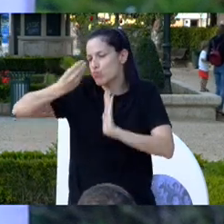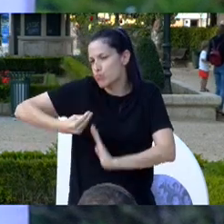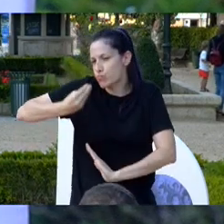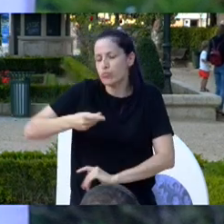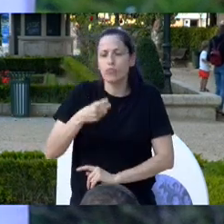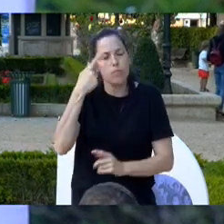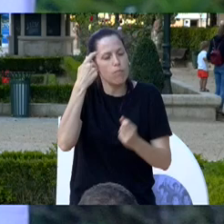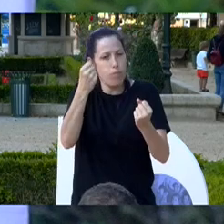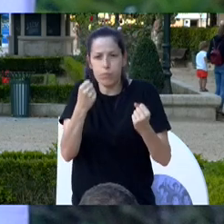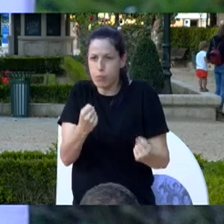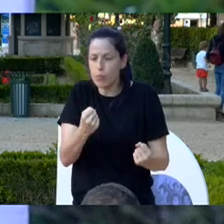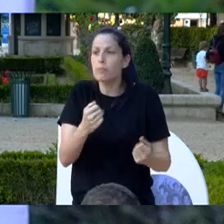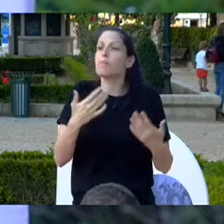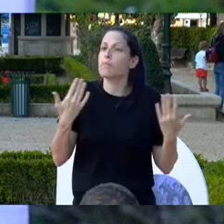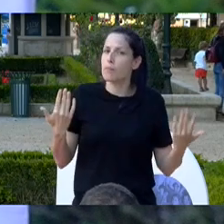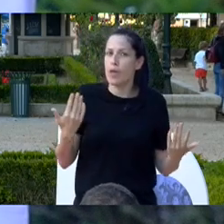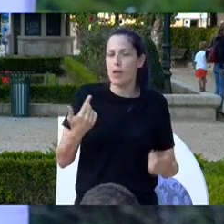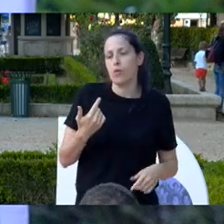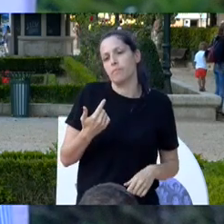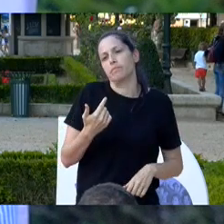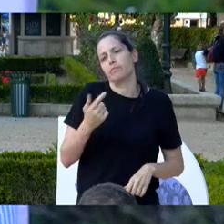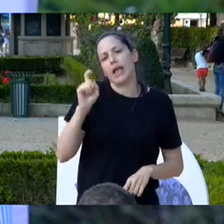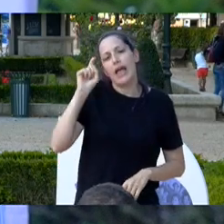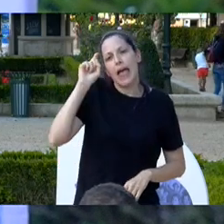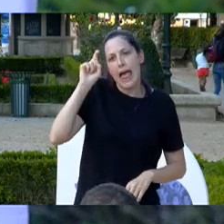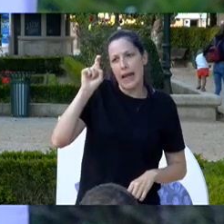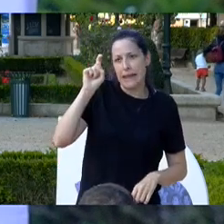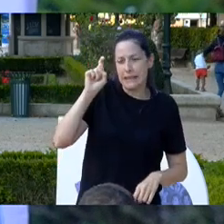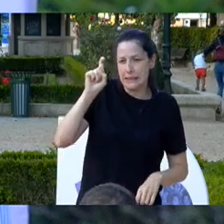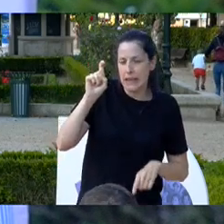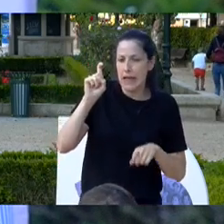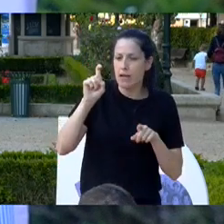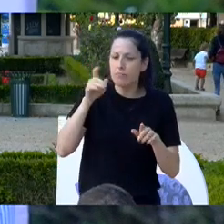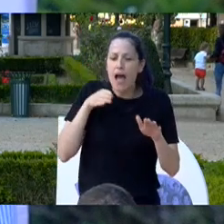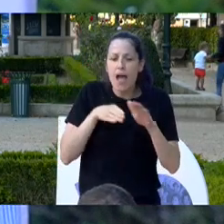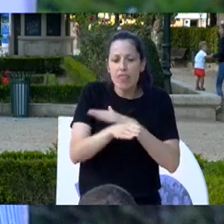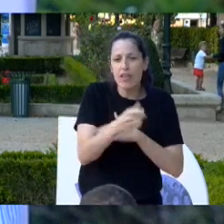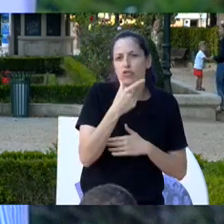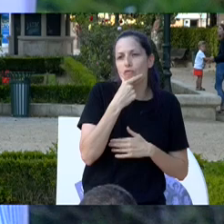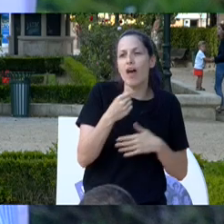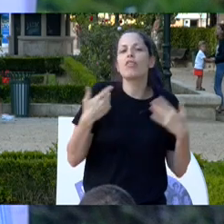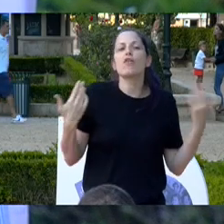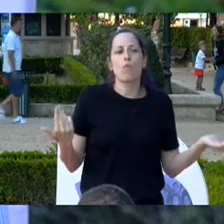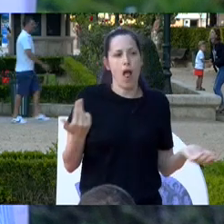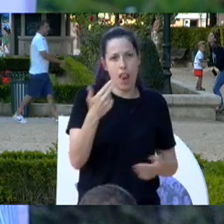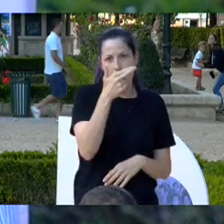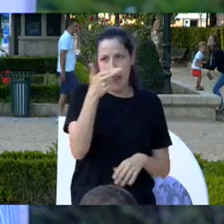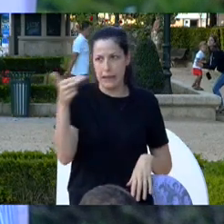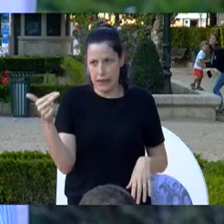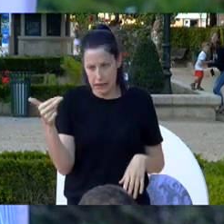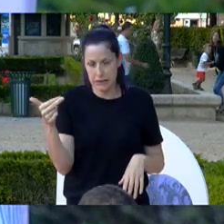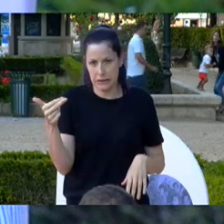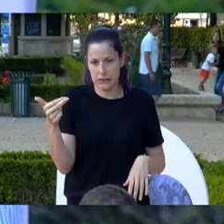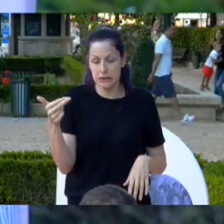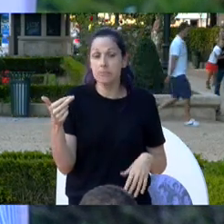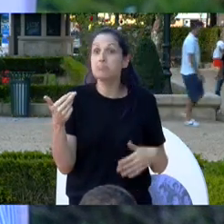Otero. Comentabades que o acceso máis fácil era o das letras. Bueno, pois Ernestina Otero chega a Madrid e cando